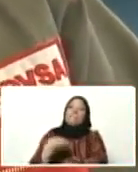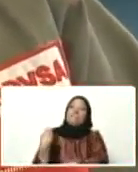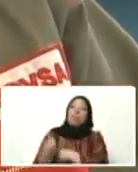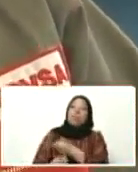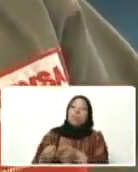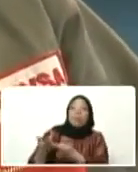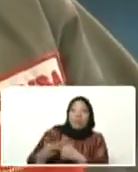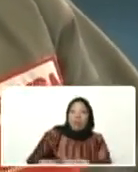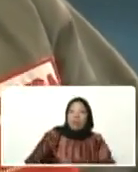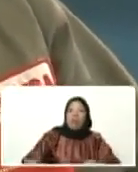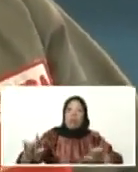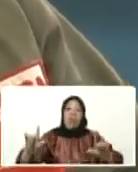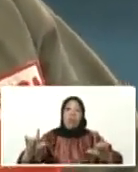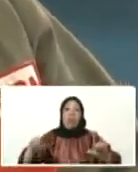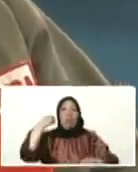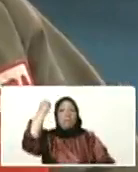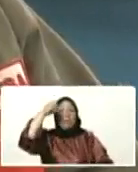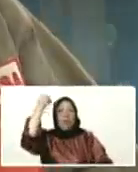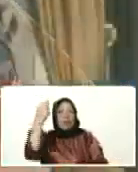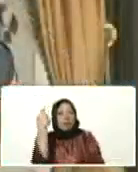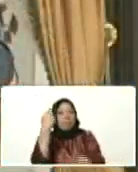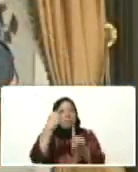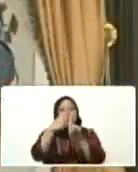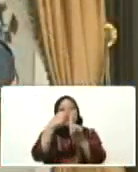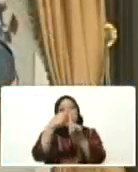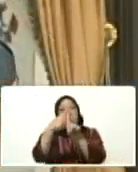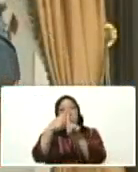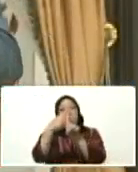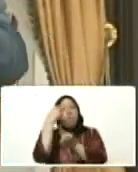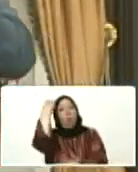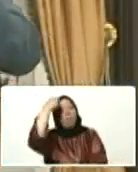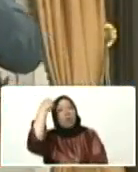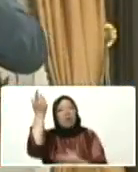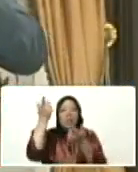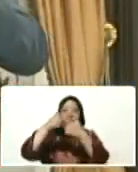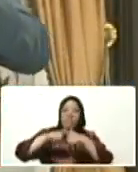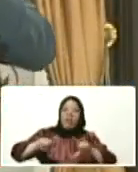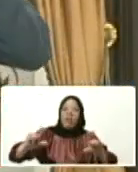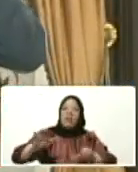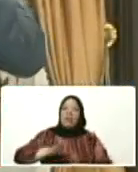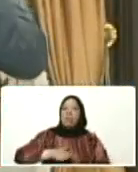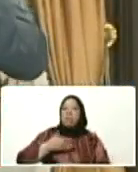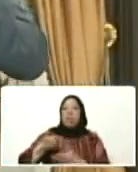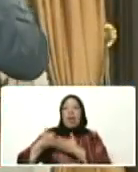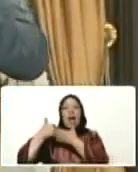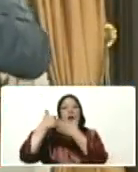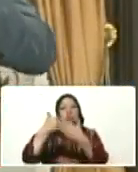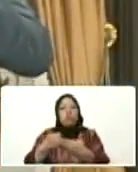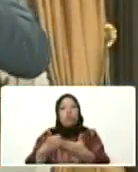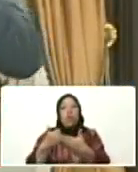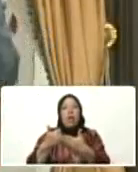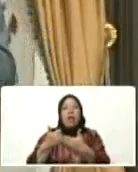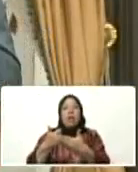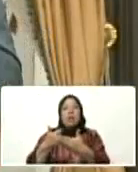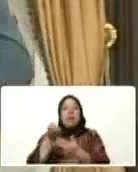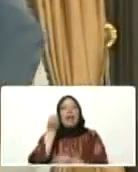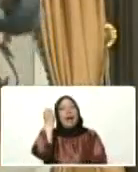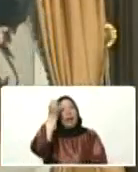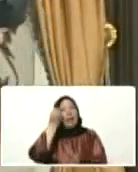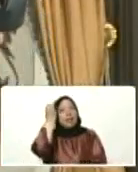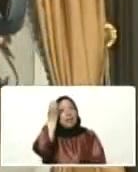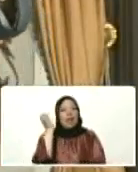distintos, positivos, renovados. Si son capaces de reeducarse y